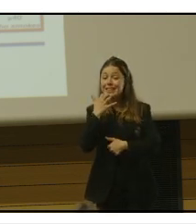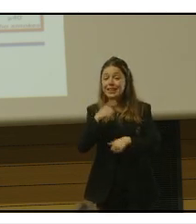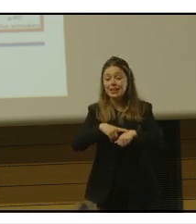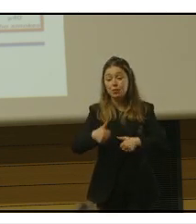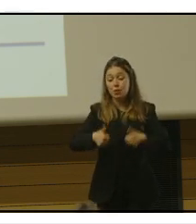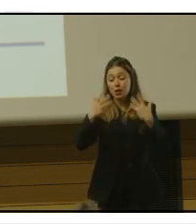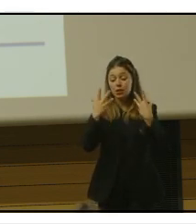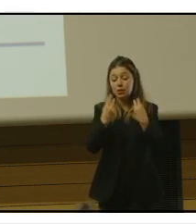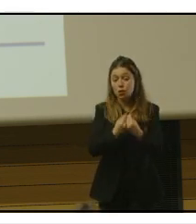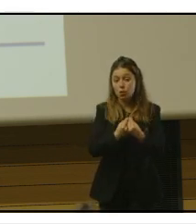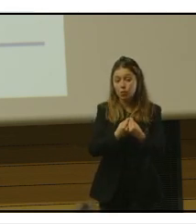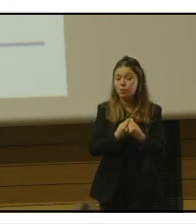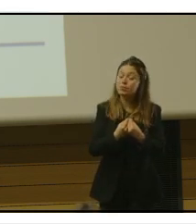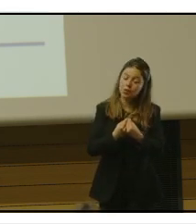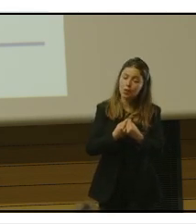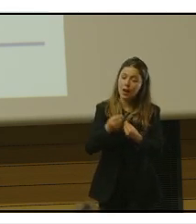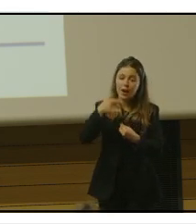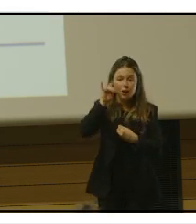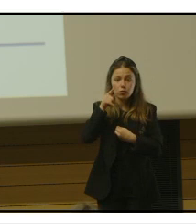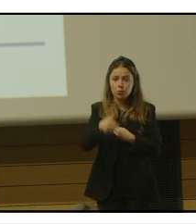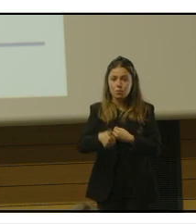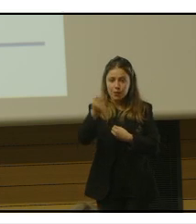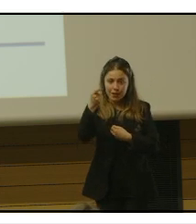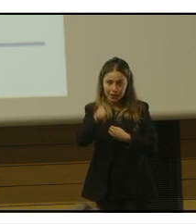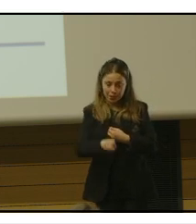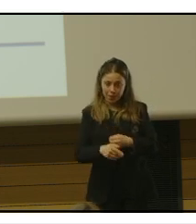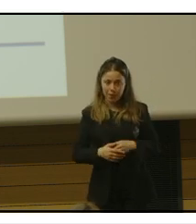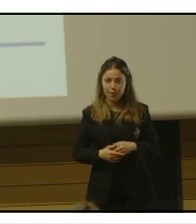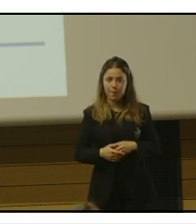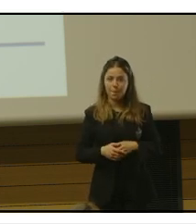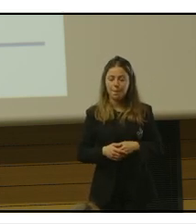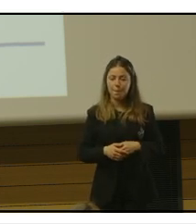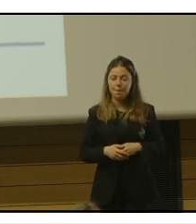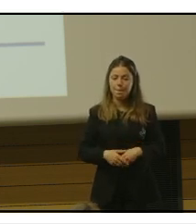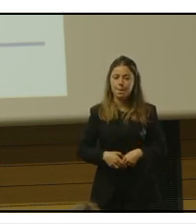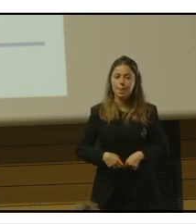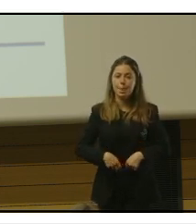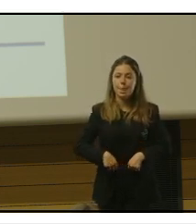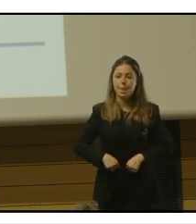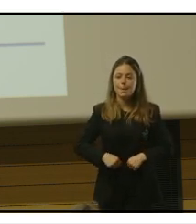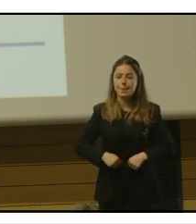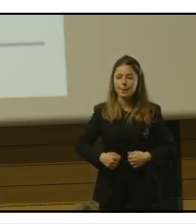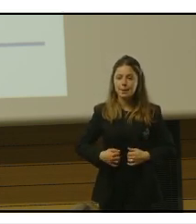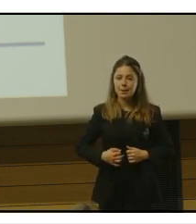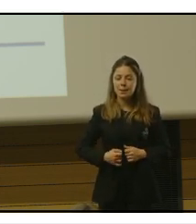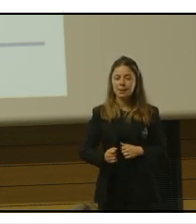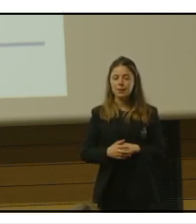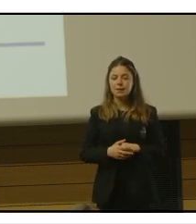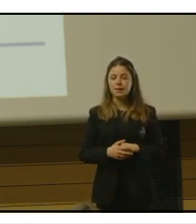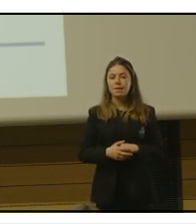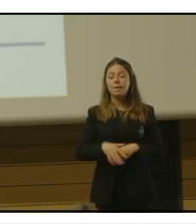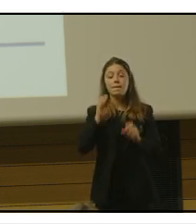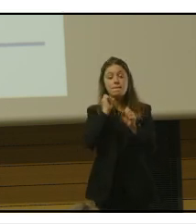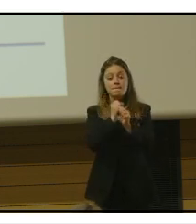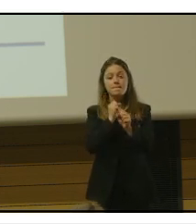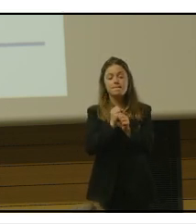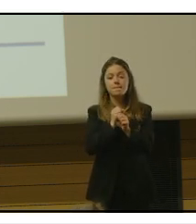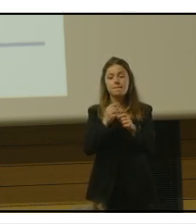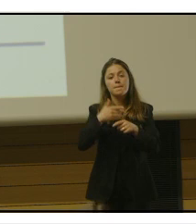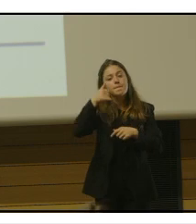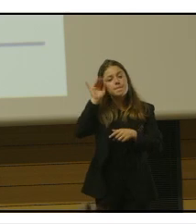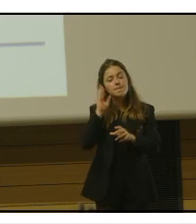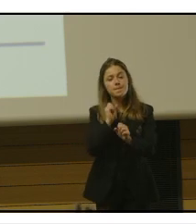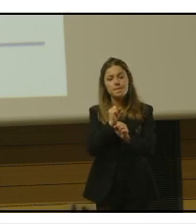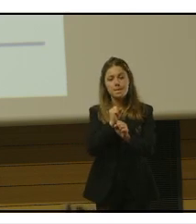persona no fumadora, más aumenta tu riesgo. 1,24. La exposición en el trabajo, bueno, pues el riesgo asociado a